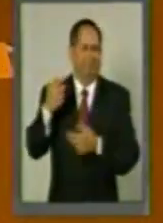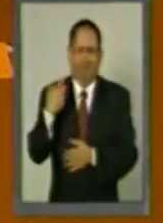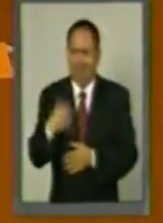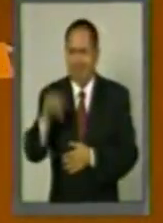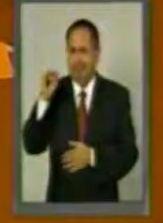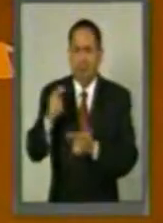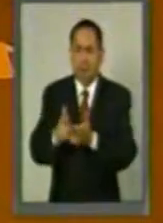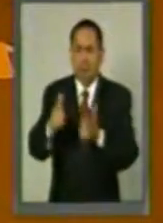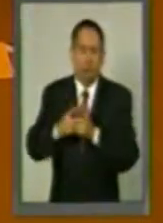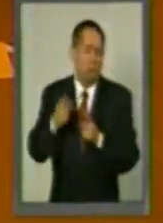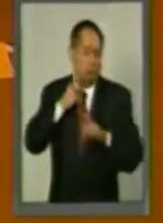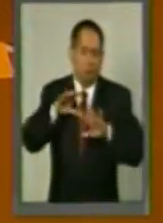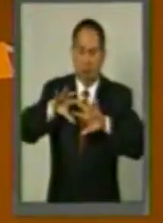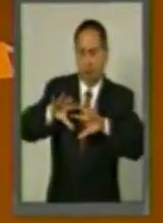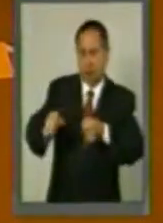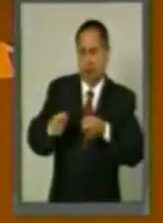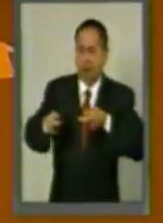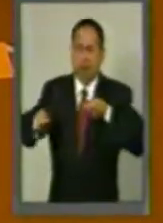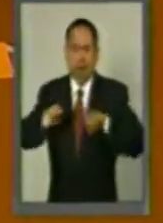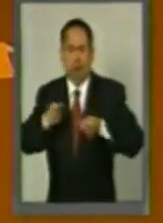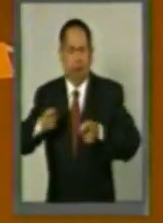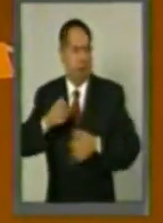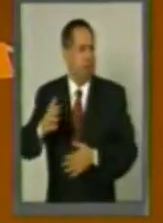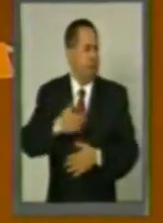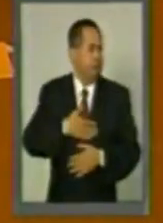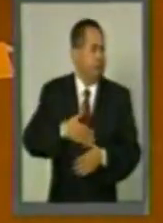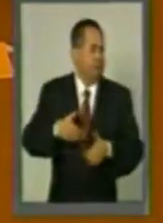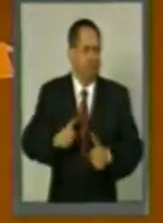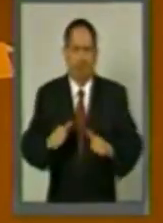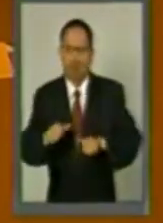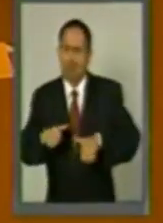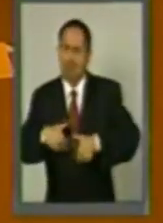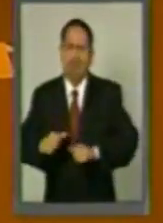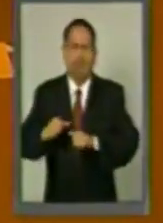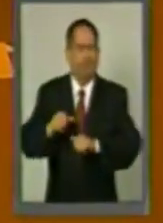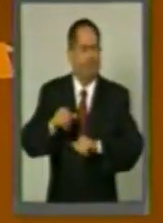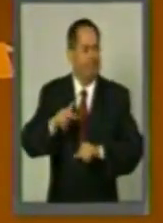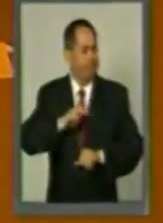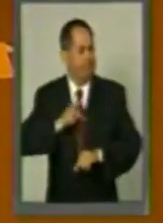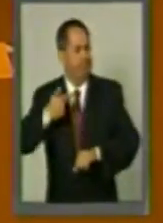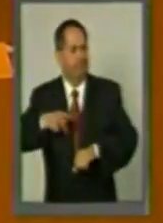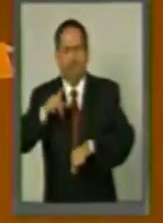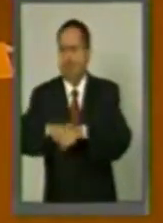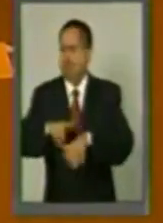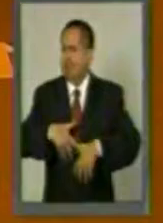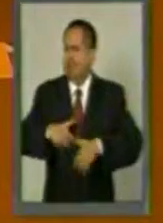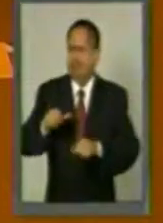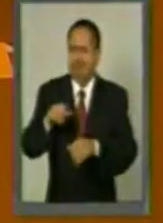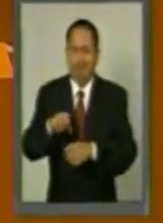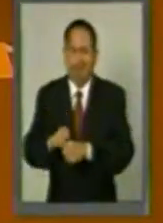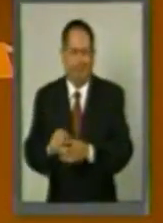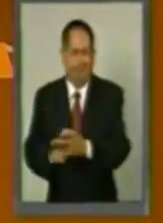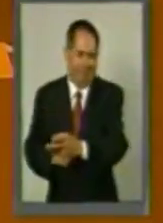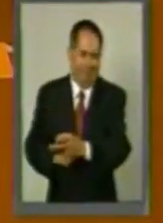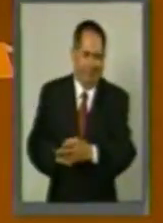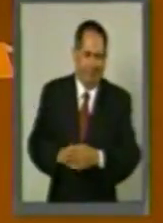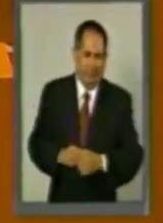o grupo político para saciar sus afanes personales. Debo